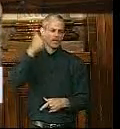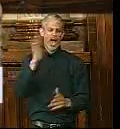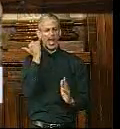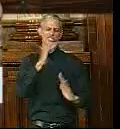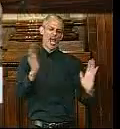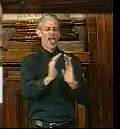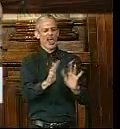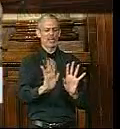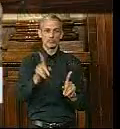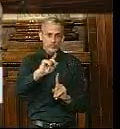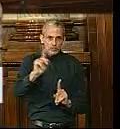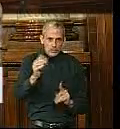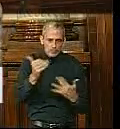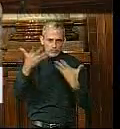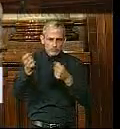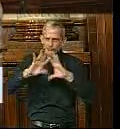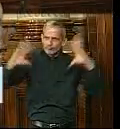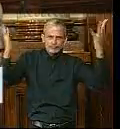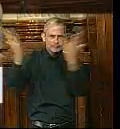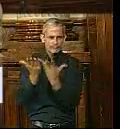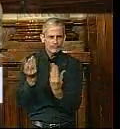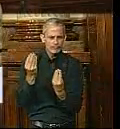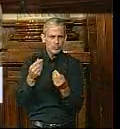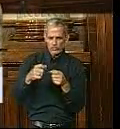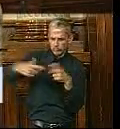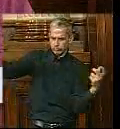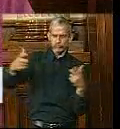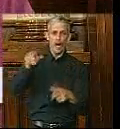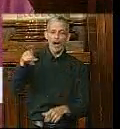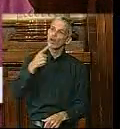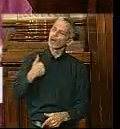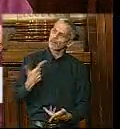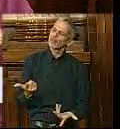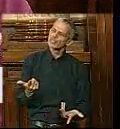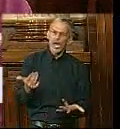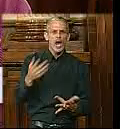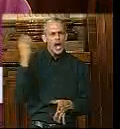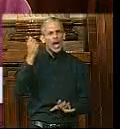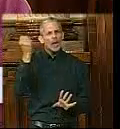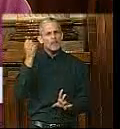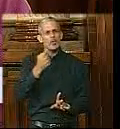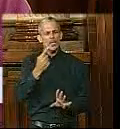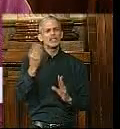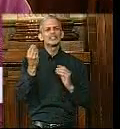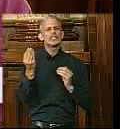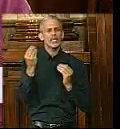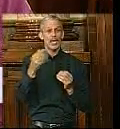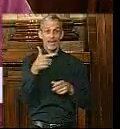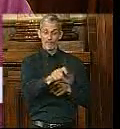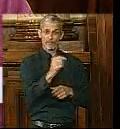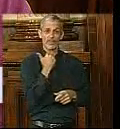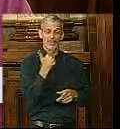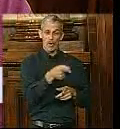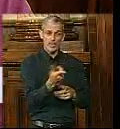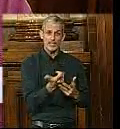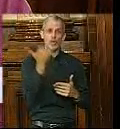mirada que tuvieron es genial. No, aparte ahora que vos lo decís, es importante destacar que los